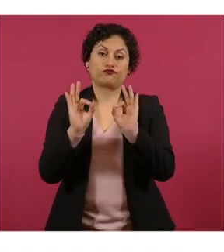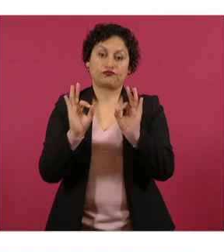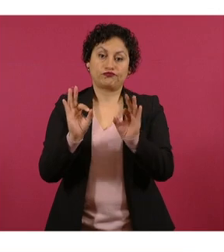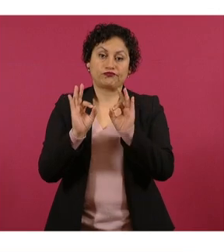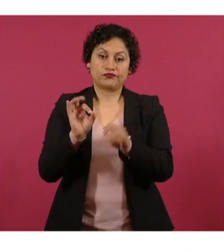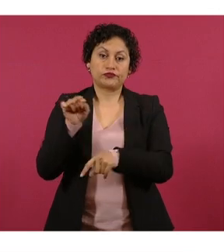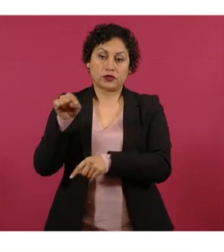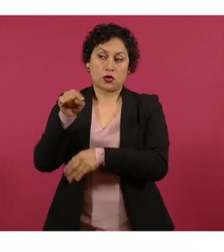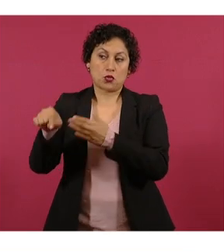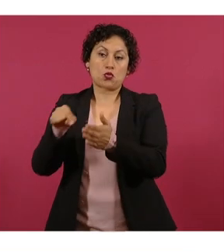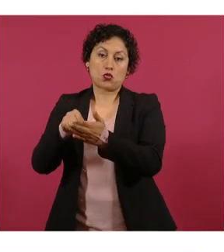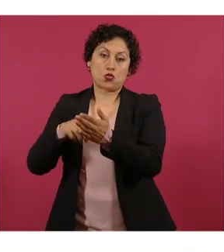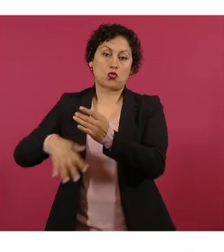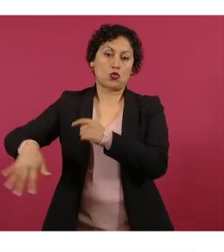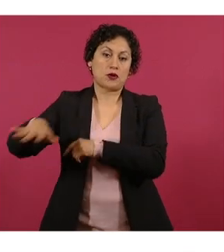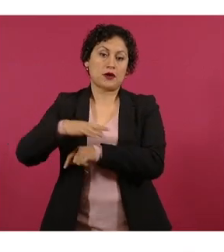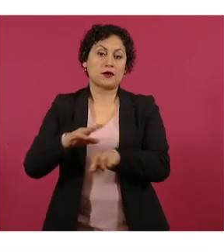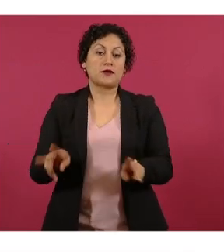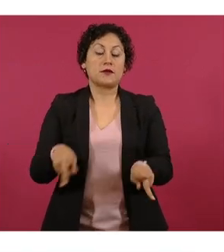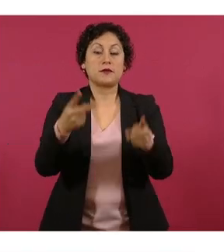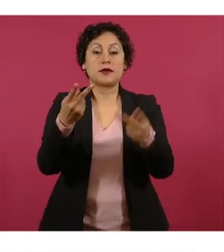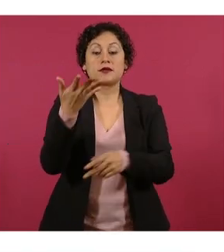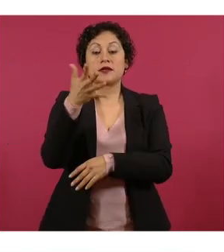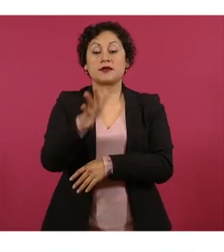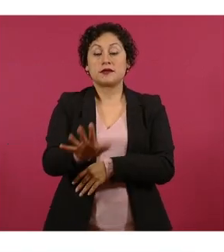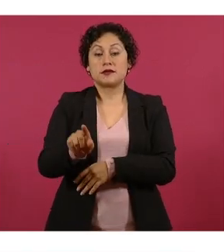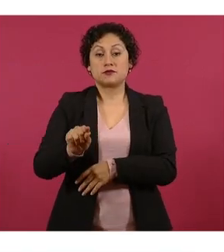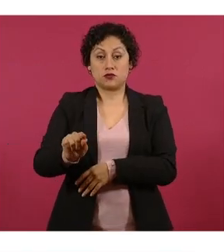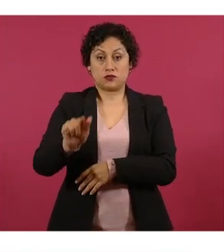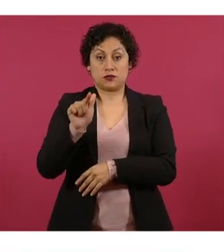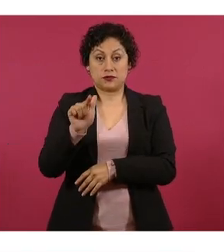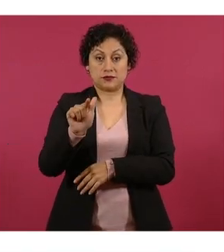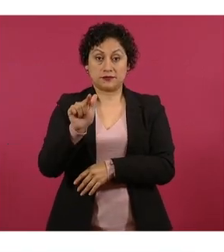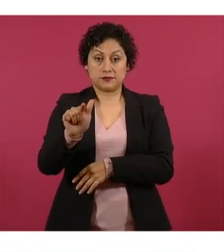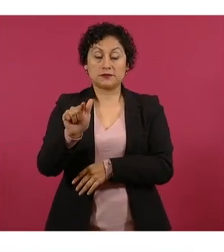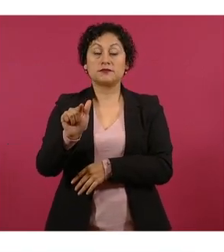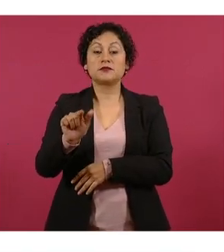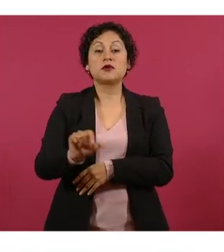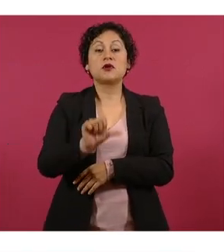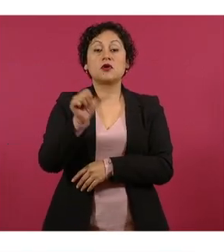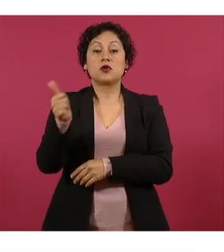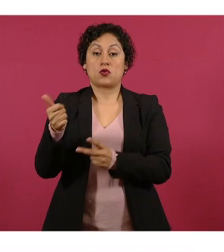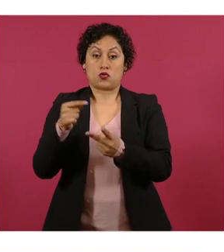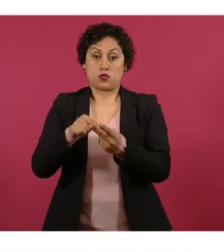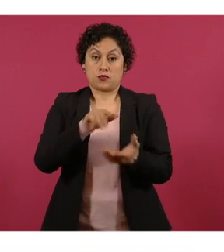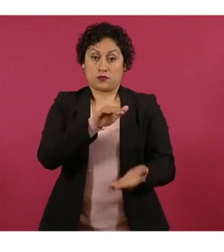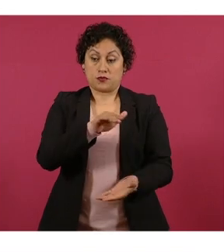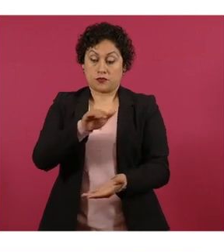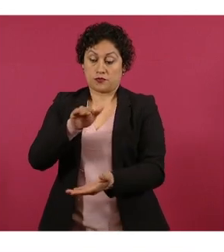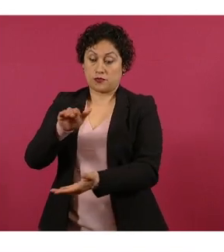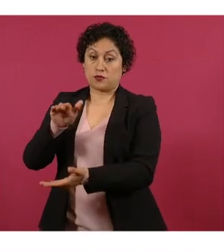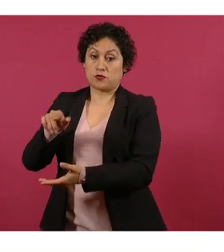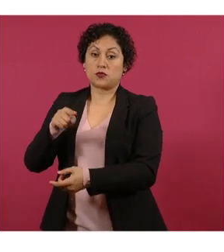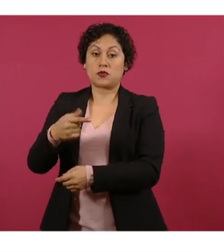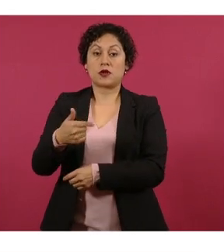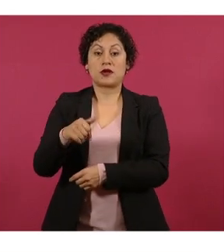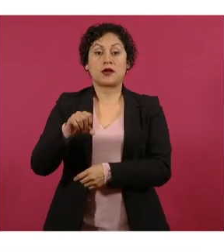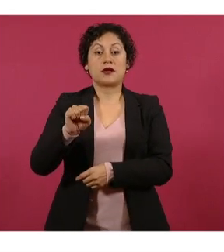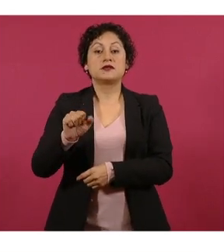respectiva región, dándolo en 10 pesos con 17 centavos. Para el caso del gas en cilindro, Gas Global